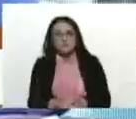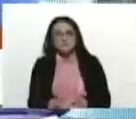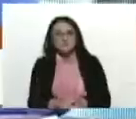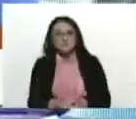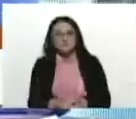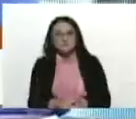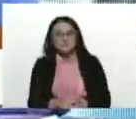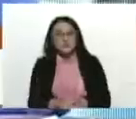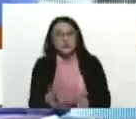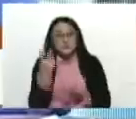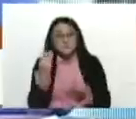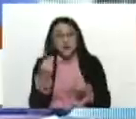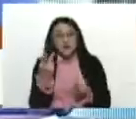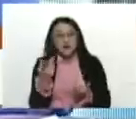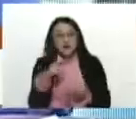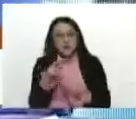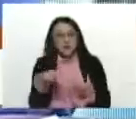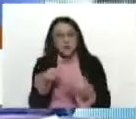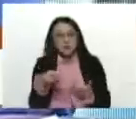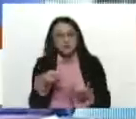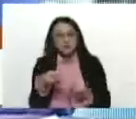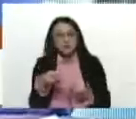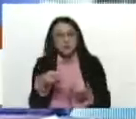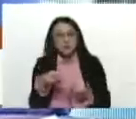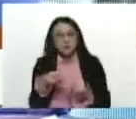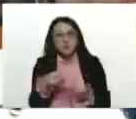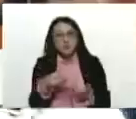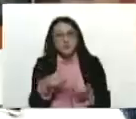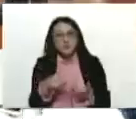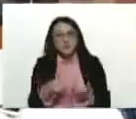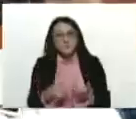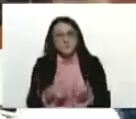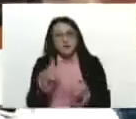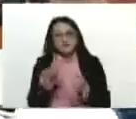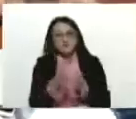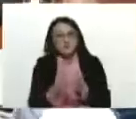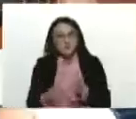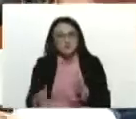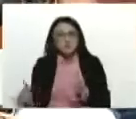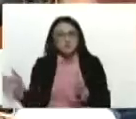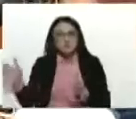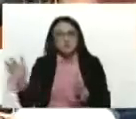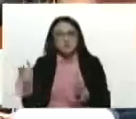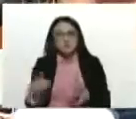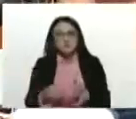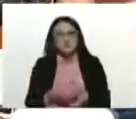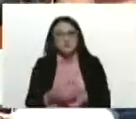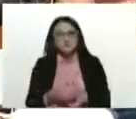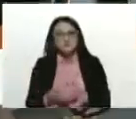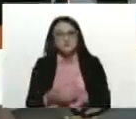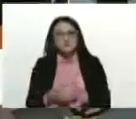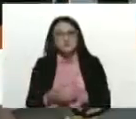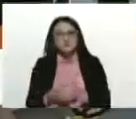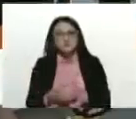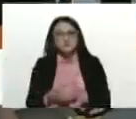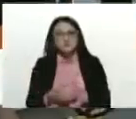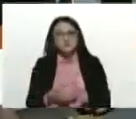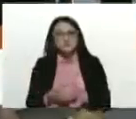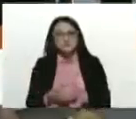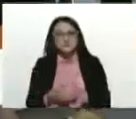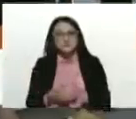para que esta Revolución tenga mucho más largo aliento mucho más largo aliento